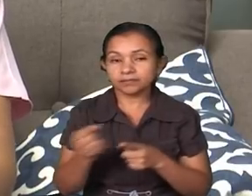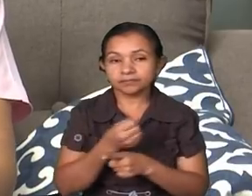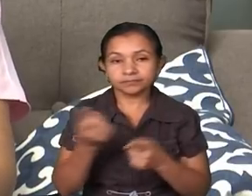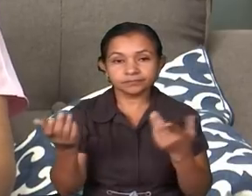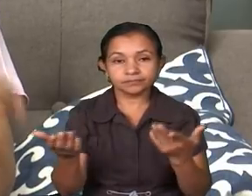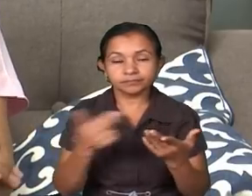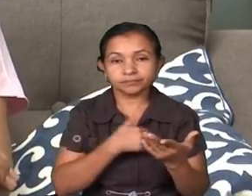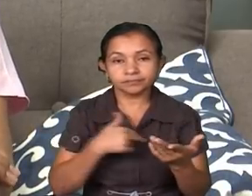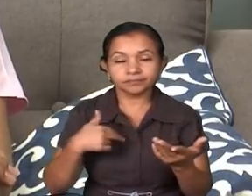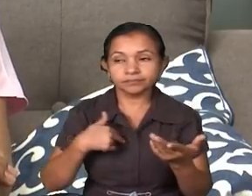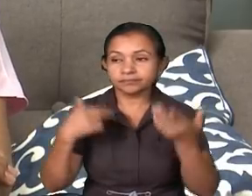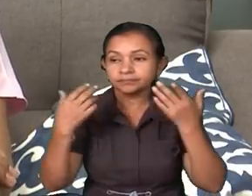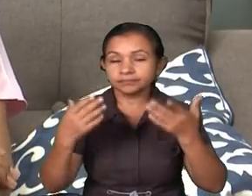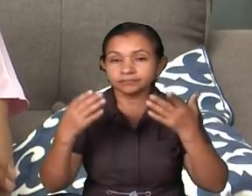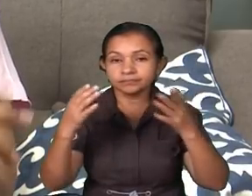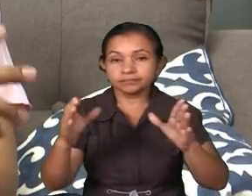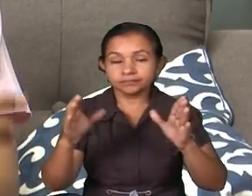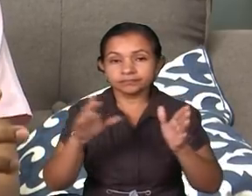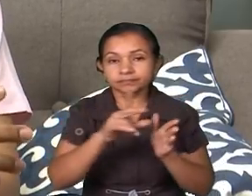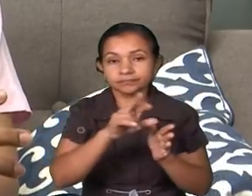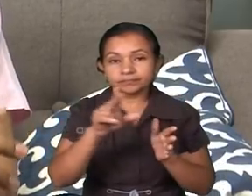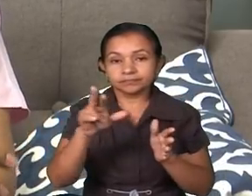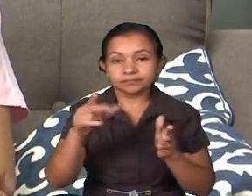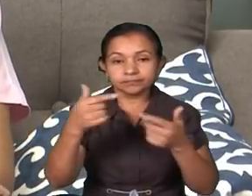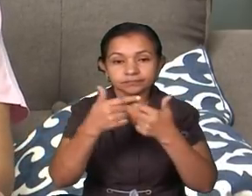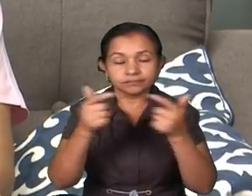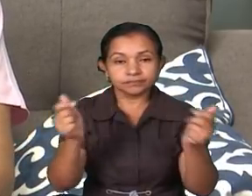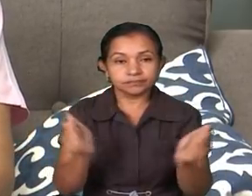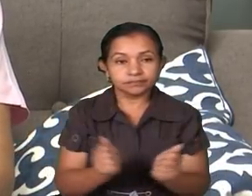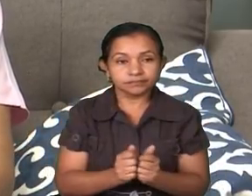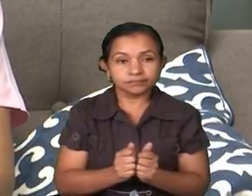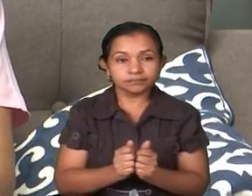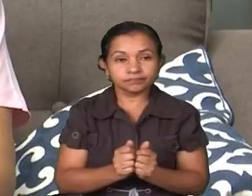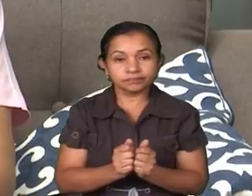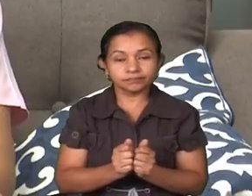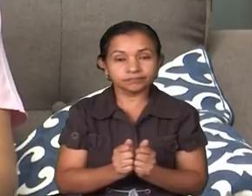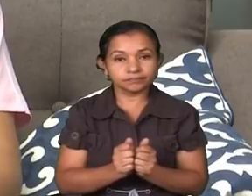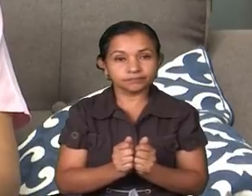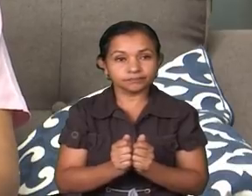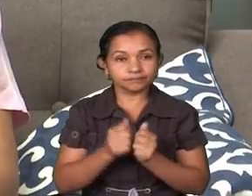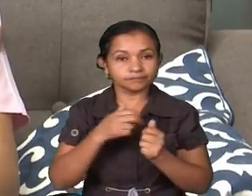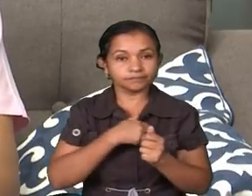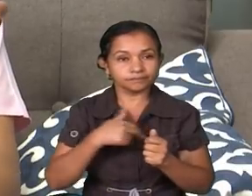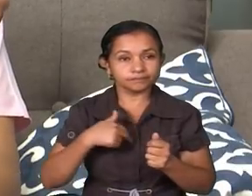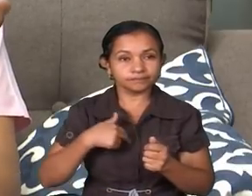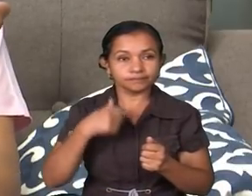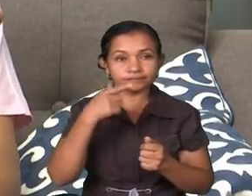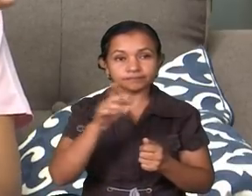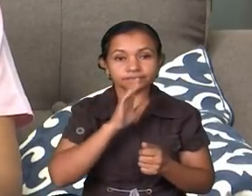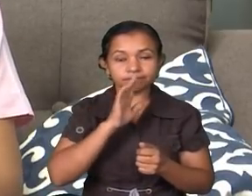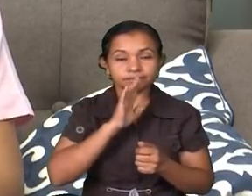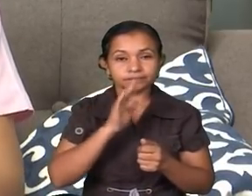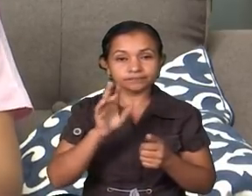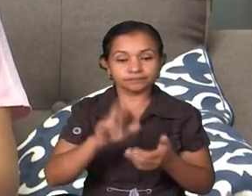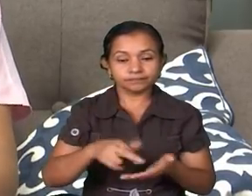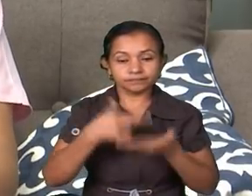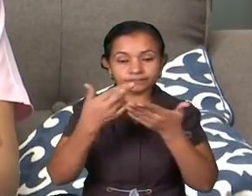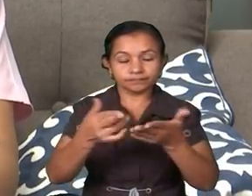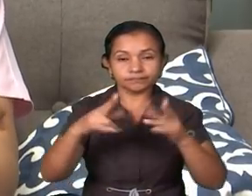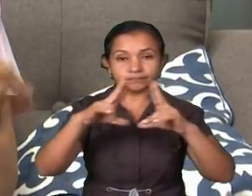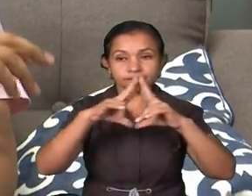Vemos acciones de los mismos grupos radicales que tratan de, en principio, usted lo plantea muy bien, regalar la